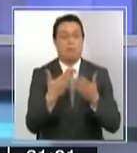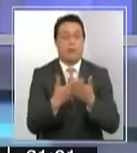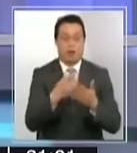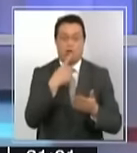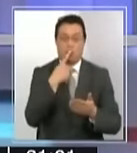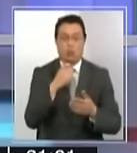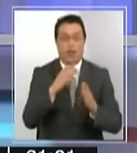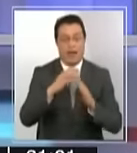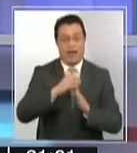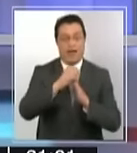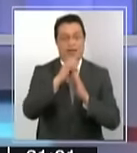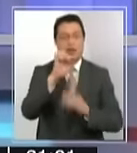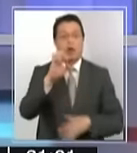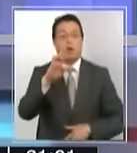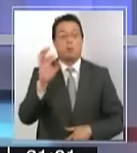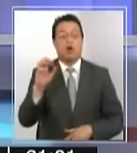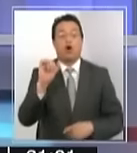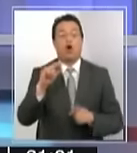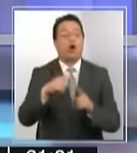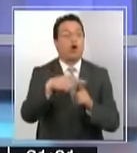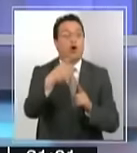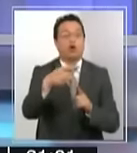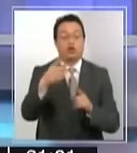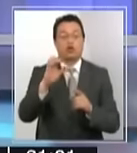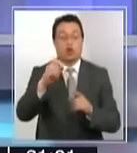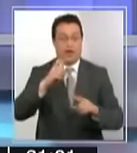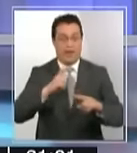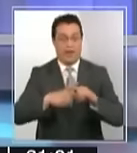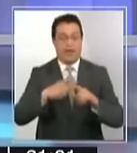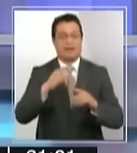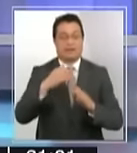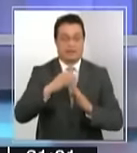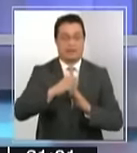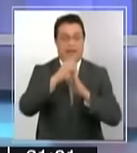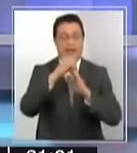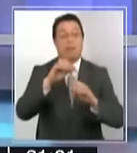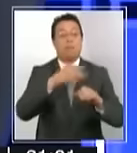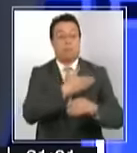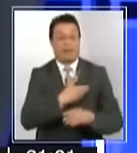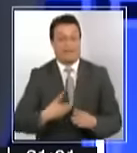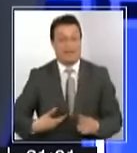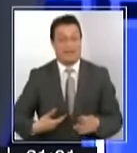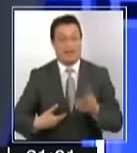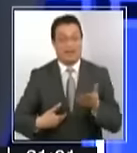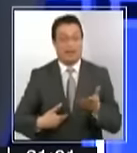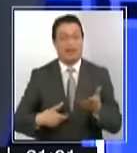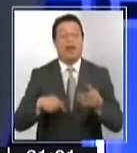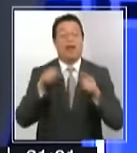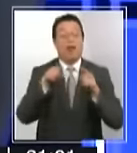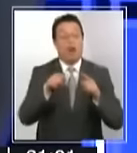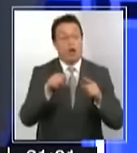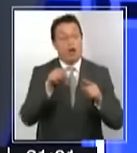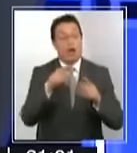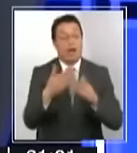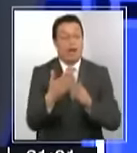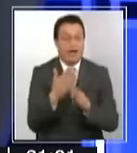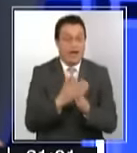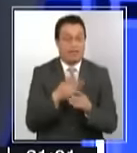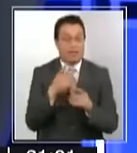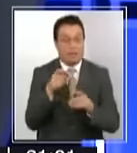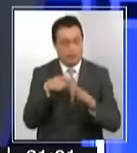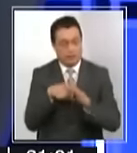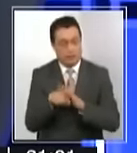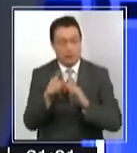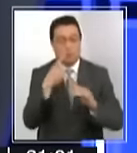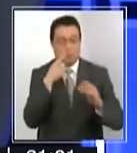del PRO que con otros candidatos o ex candidatos presidenciales o con políticos en general. Pero antes de entrar en esa discusión